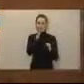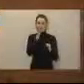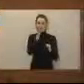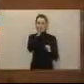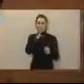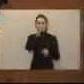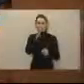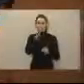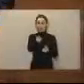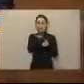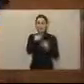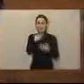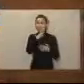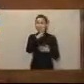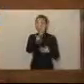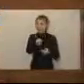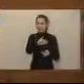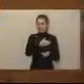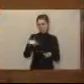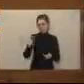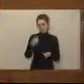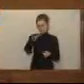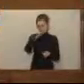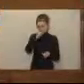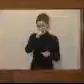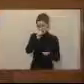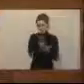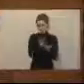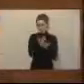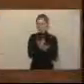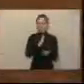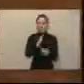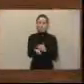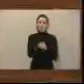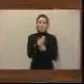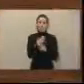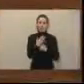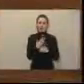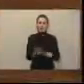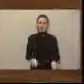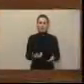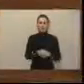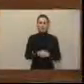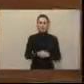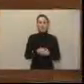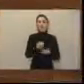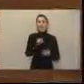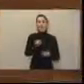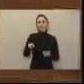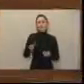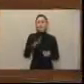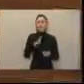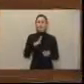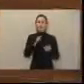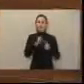¿no? Y quiero recordarles solo que pedimos esa remisión de la información y pedimos también que mensualmente se informe a esta